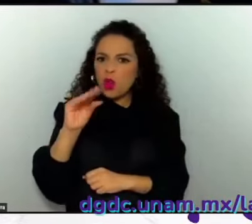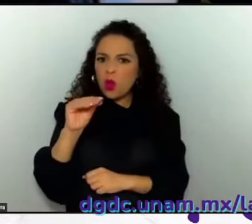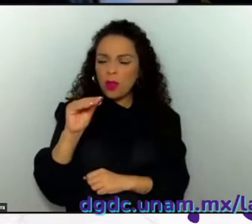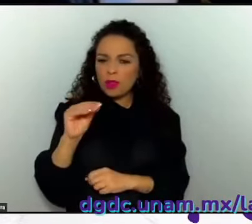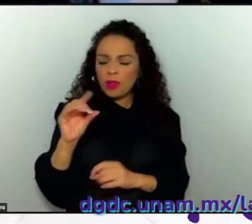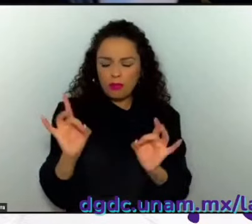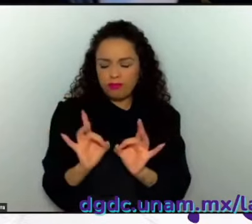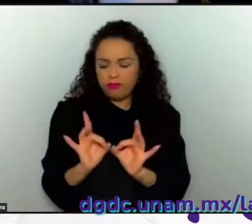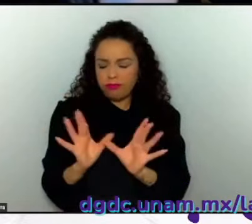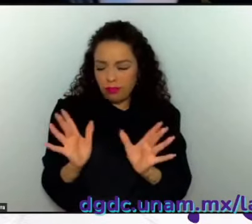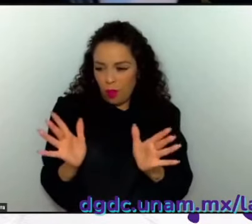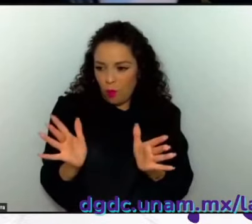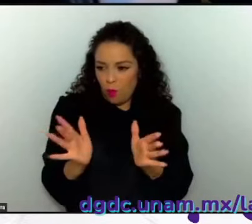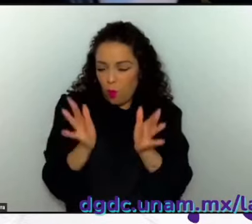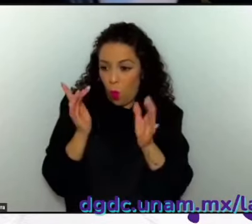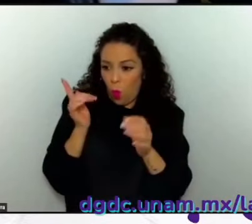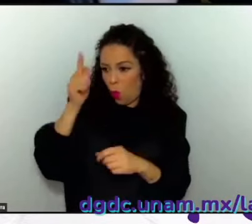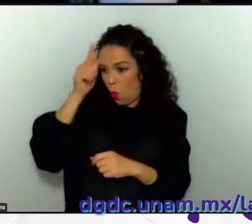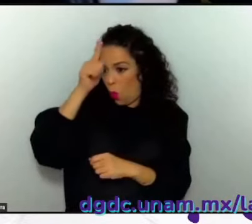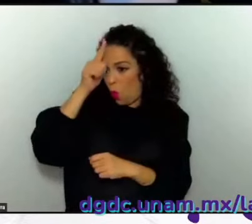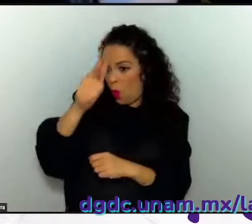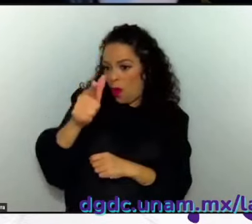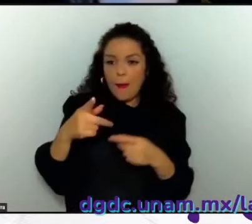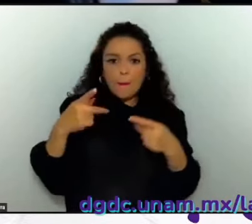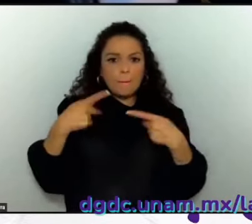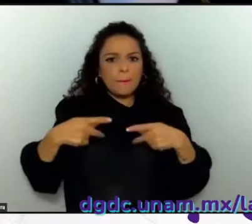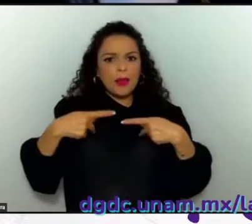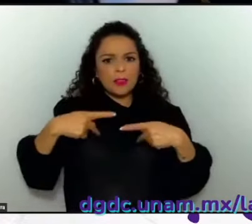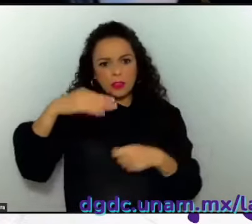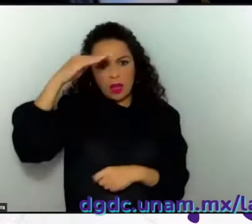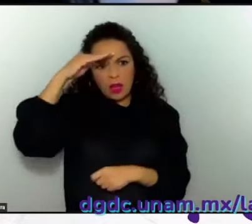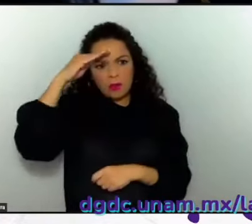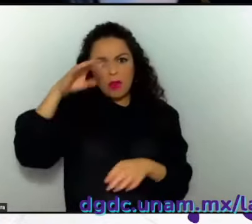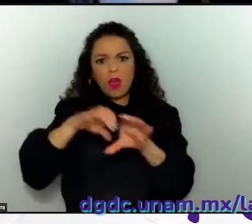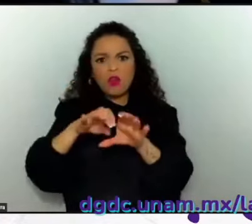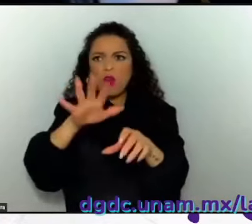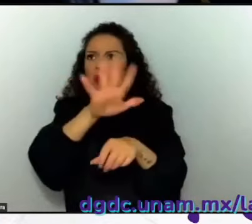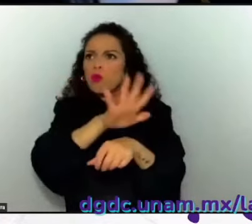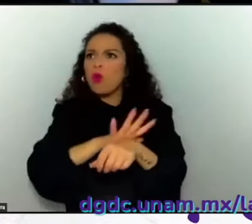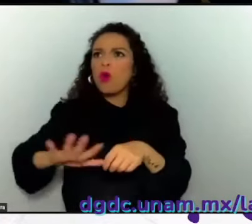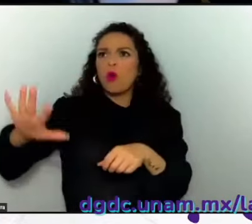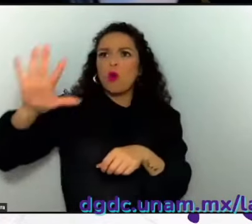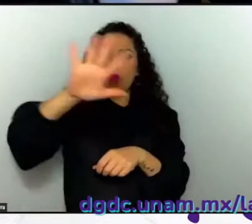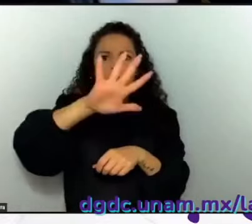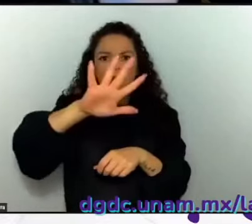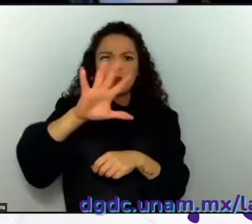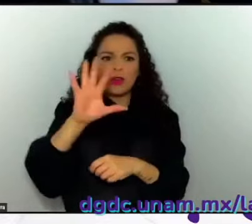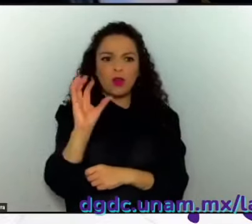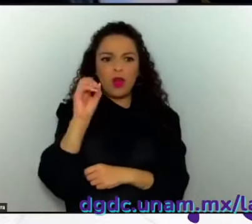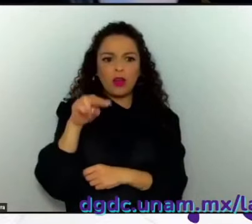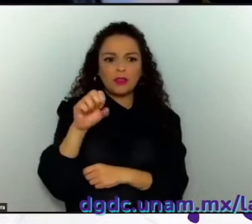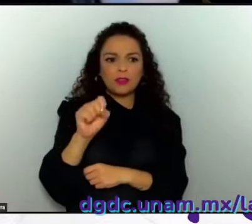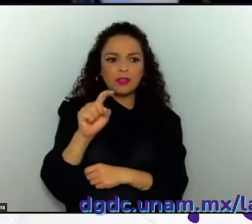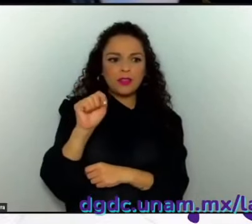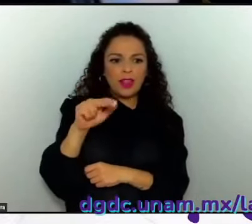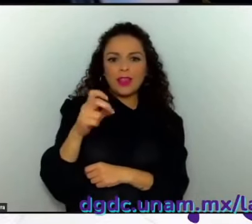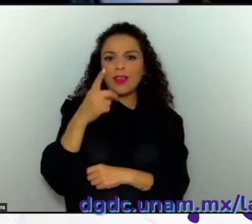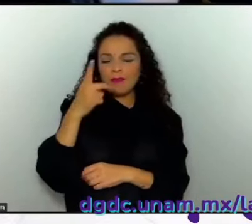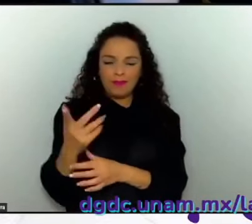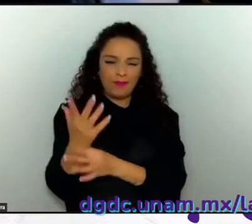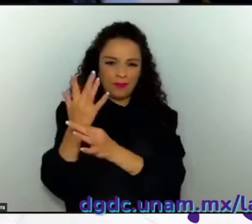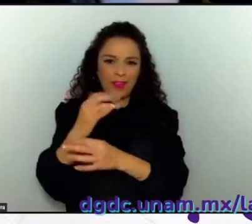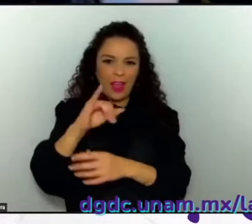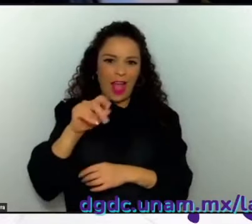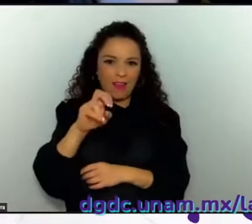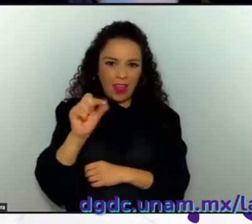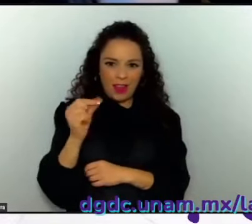sorpresa. Durante décadas la gente había medido la expansión del universo, la constante de Hubble que nos decía Javier. Pero